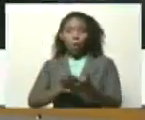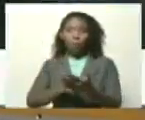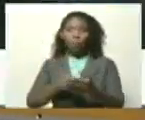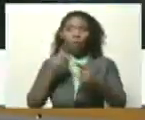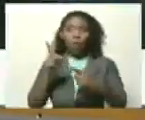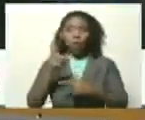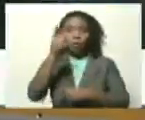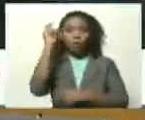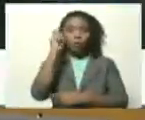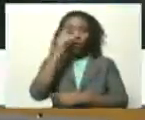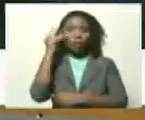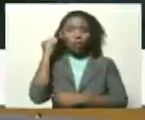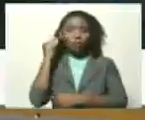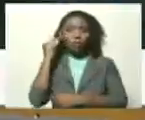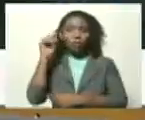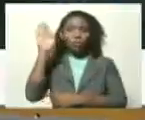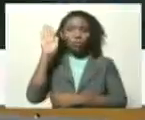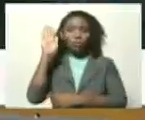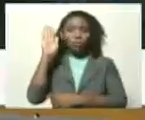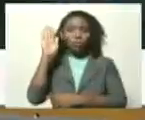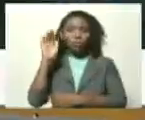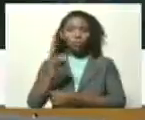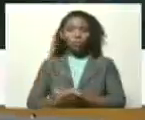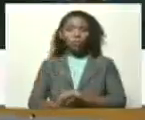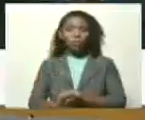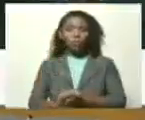los diputados y diputadas. Escuchemos.